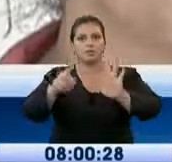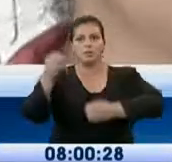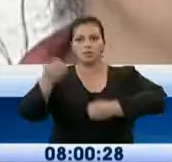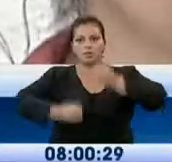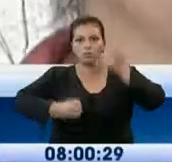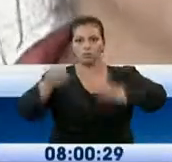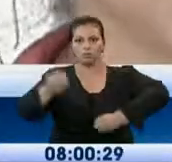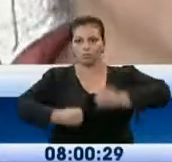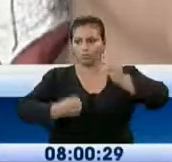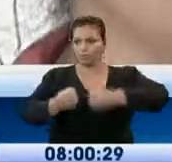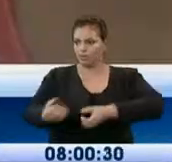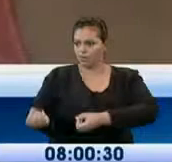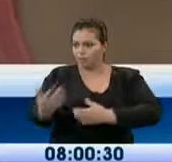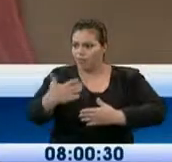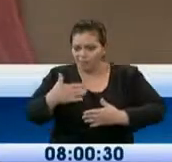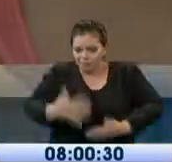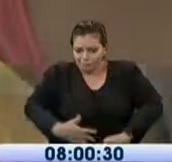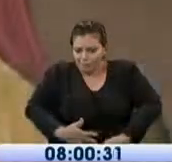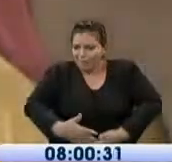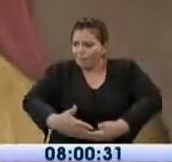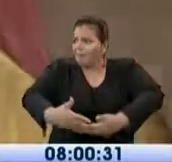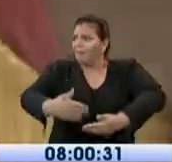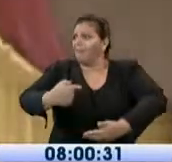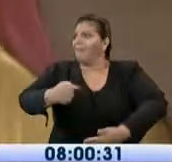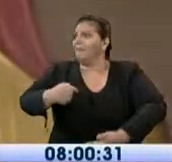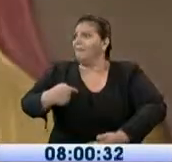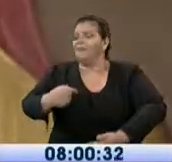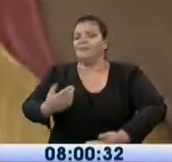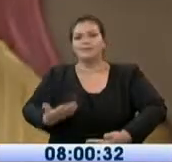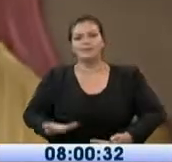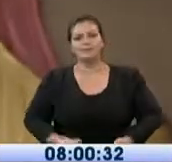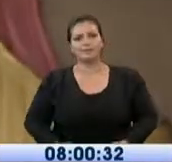mamá, informó Jorge Escobar.